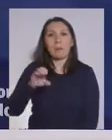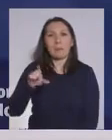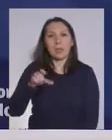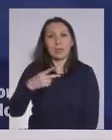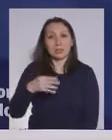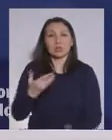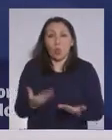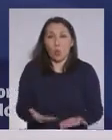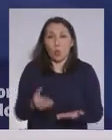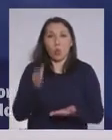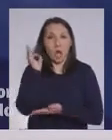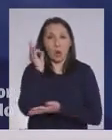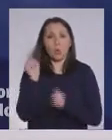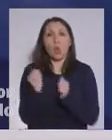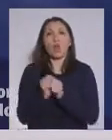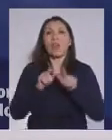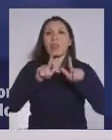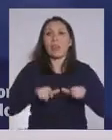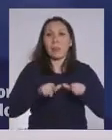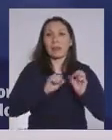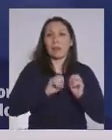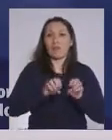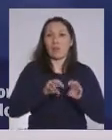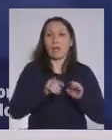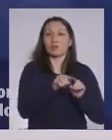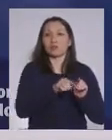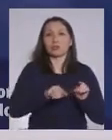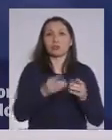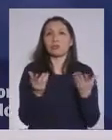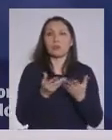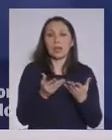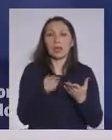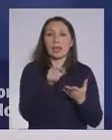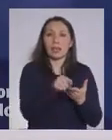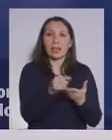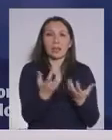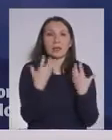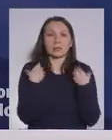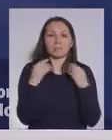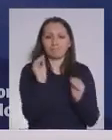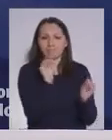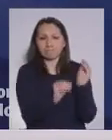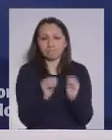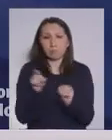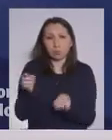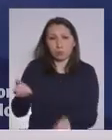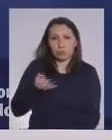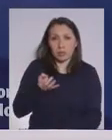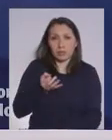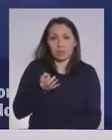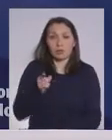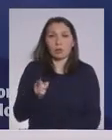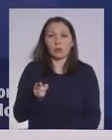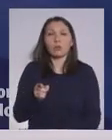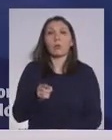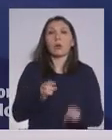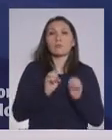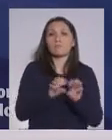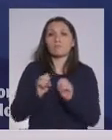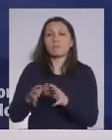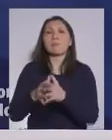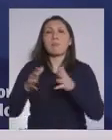tengo una reunión con el departamento de formación justamente para diseñar lo que usted ha nombrado formación de